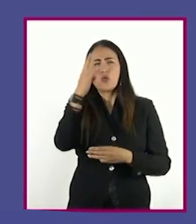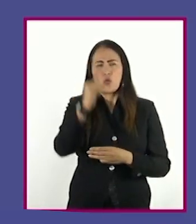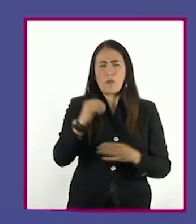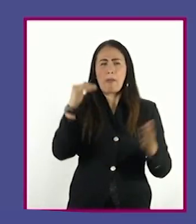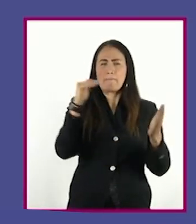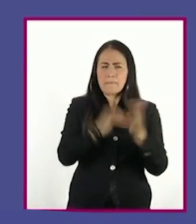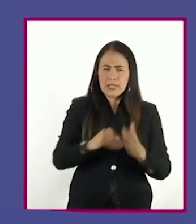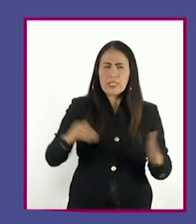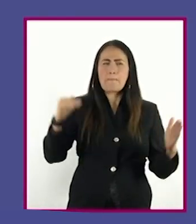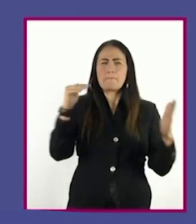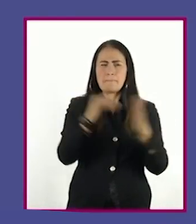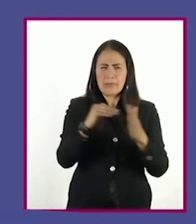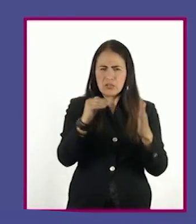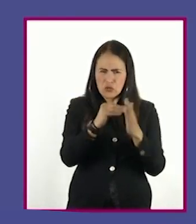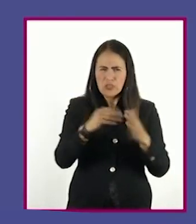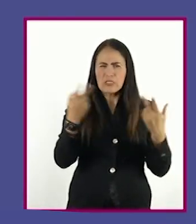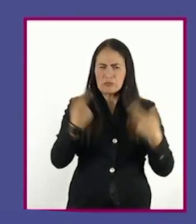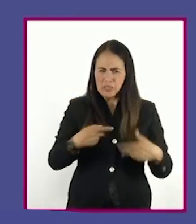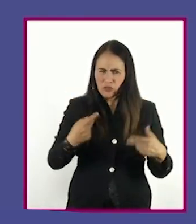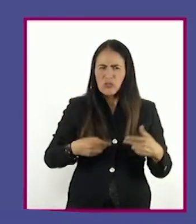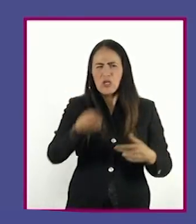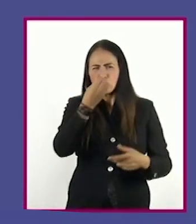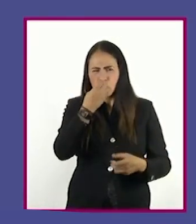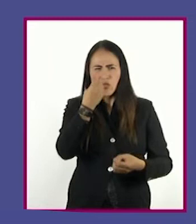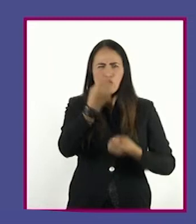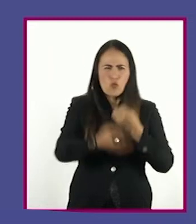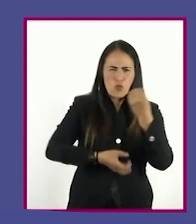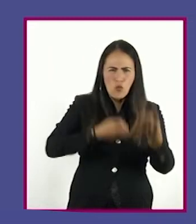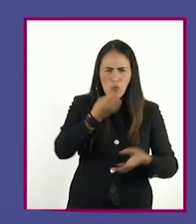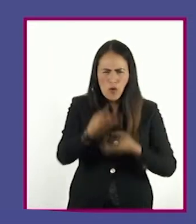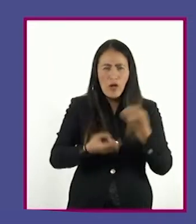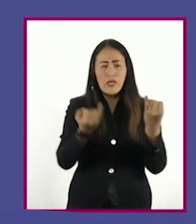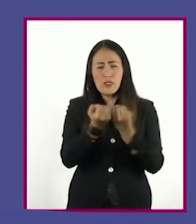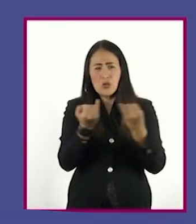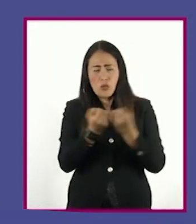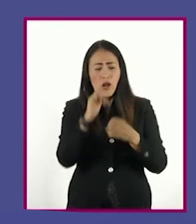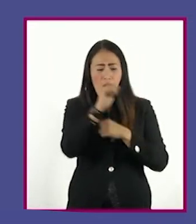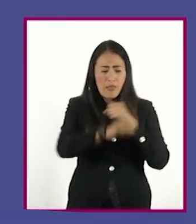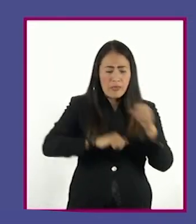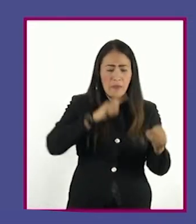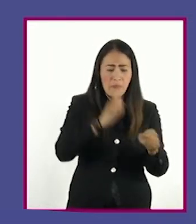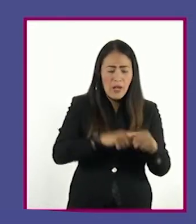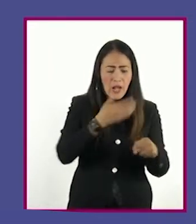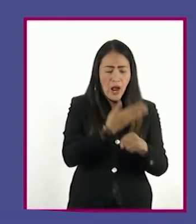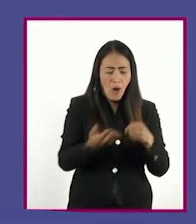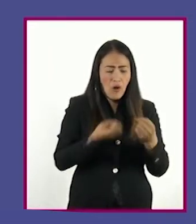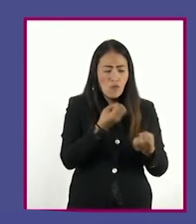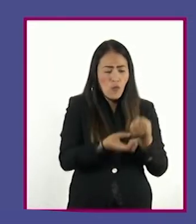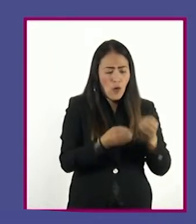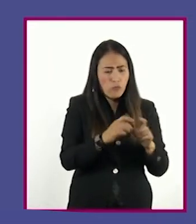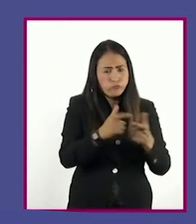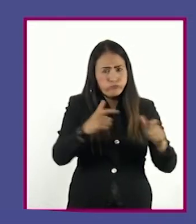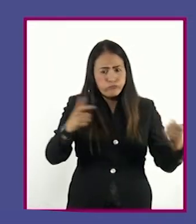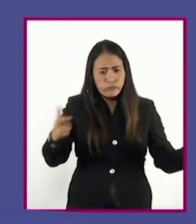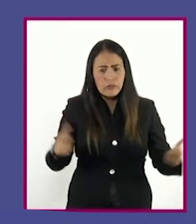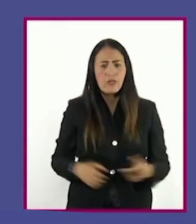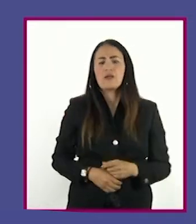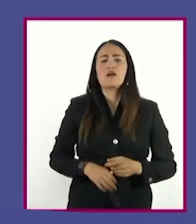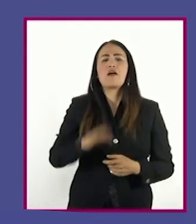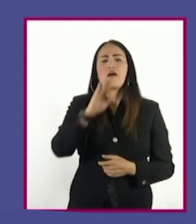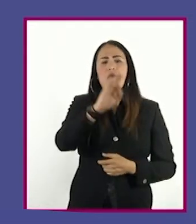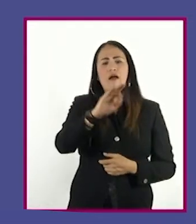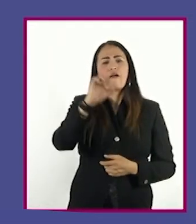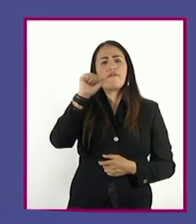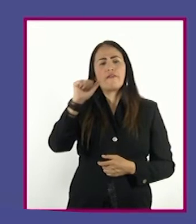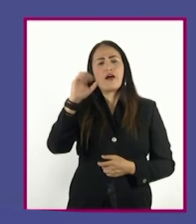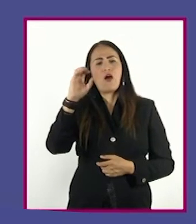personas, además de los miles de millones de animales que se crían actualmente. La FAO estima que